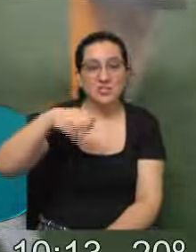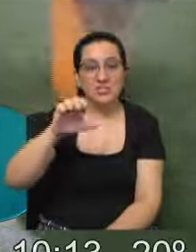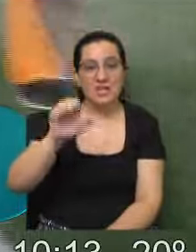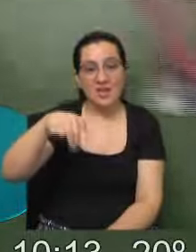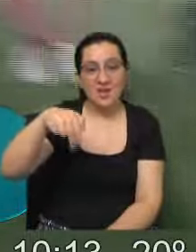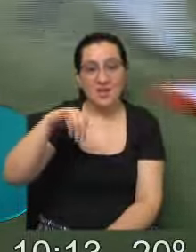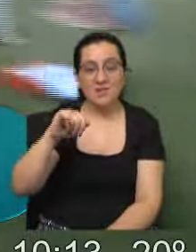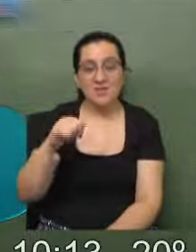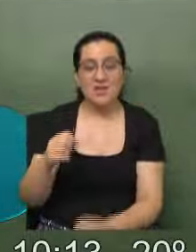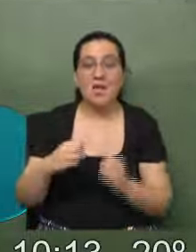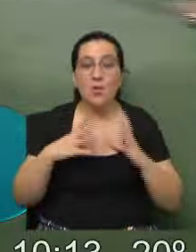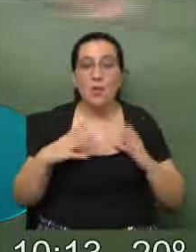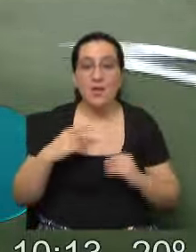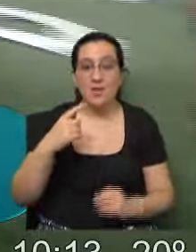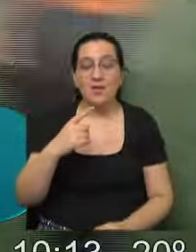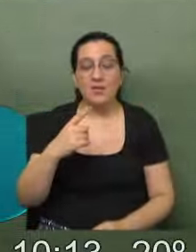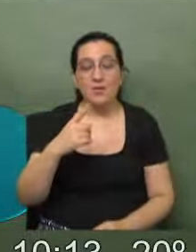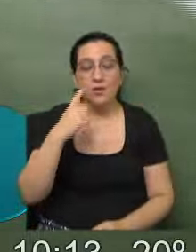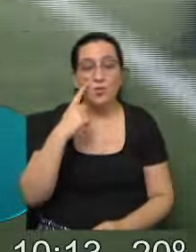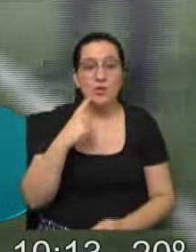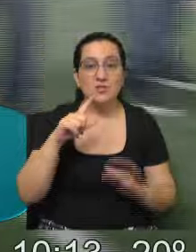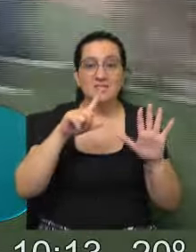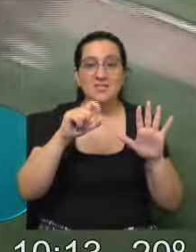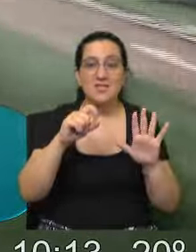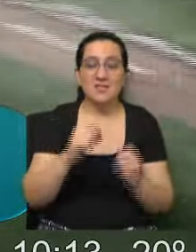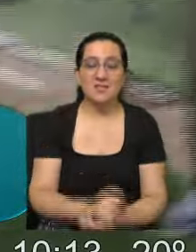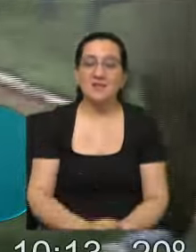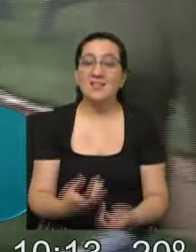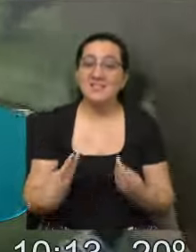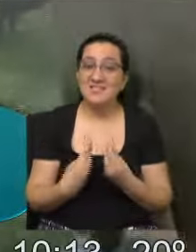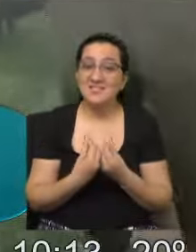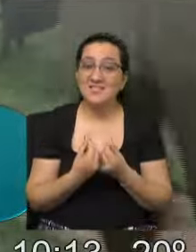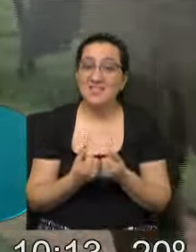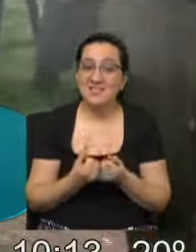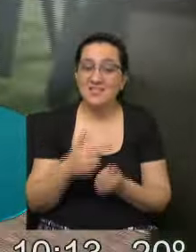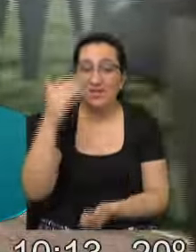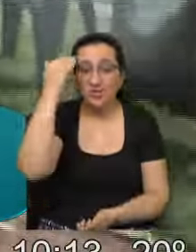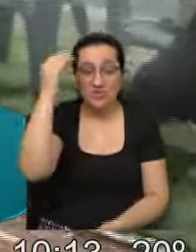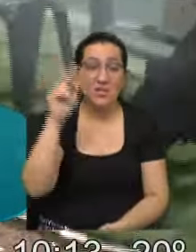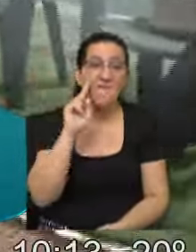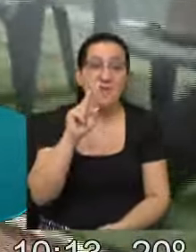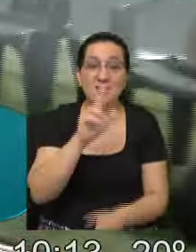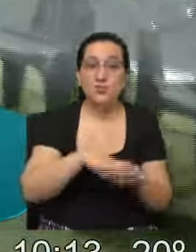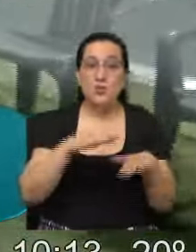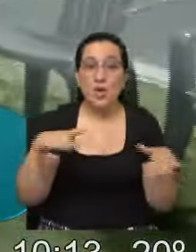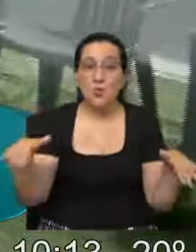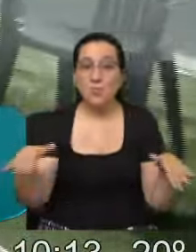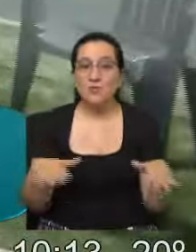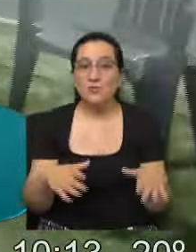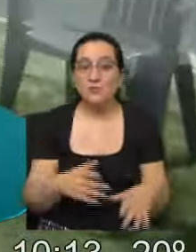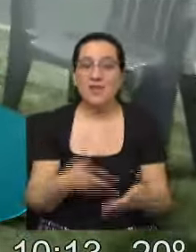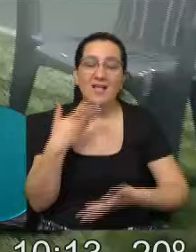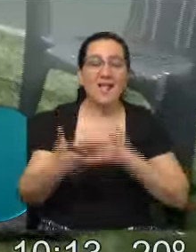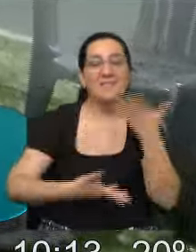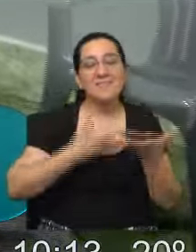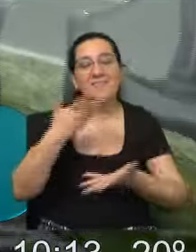escuela de la escuela 70 doc bueno siente usted a ser docente y al ver a toda estada AC para interpretar